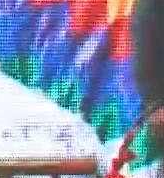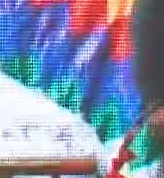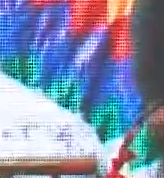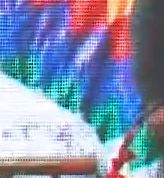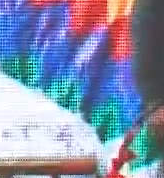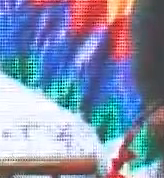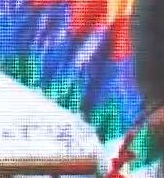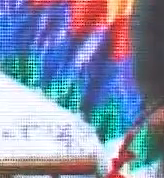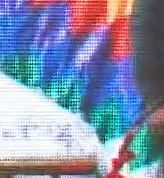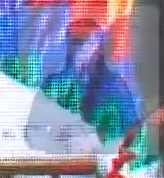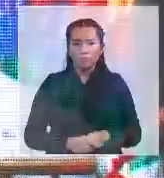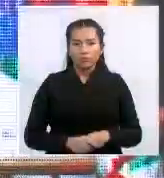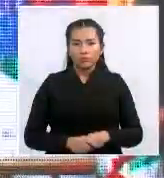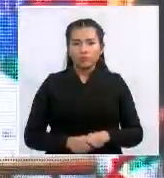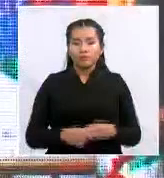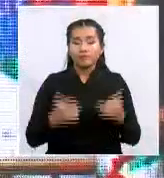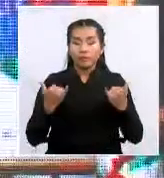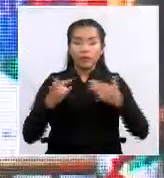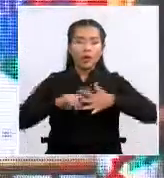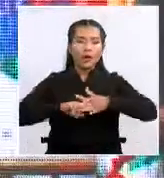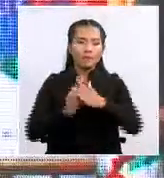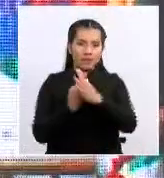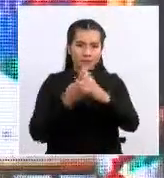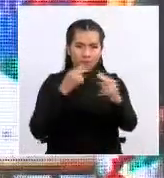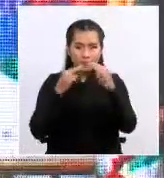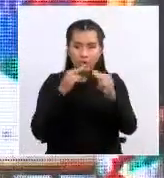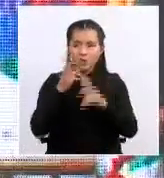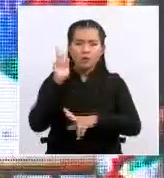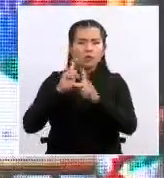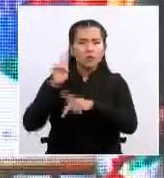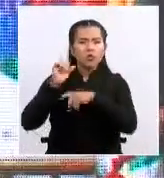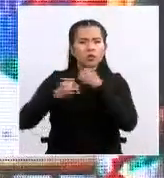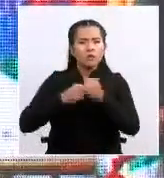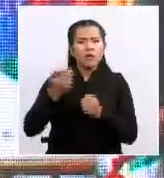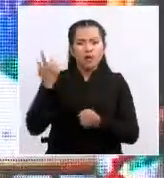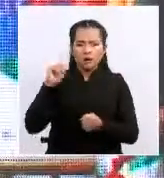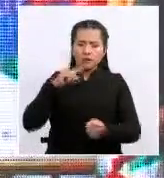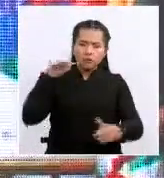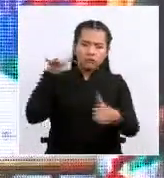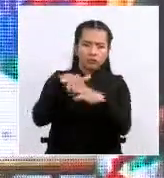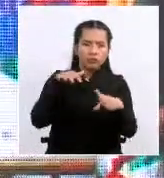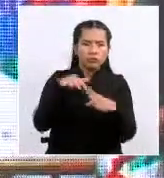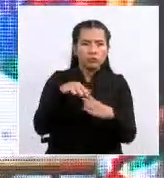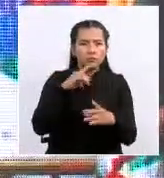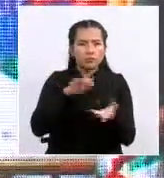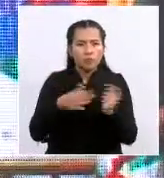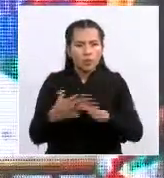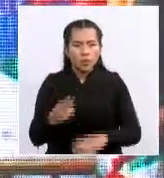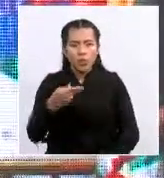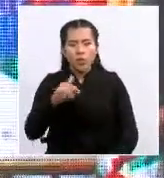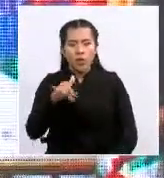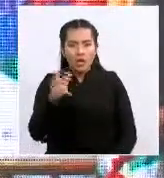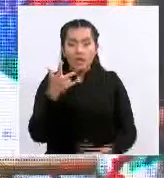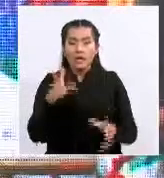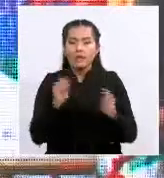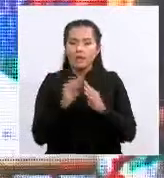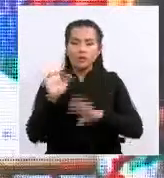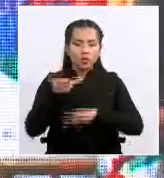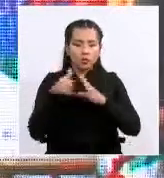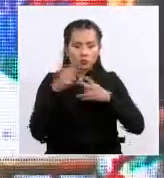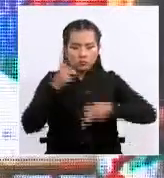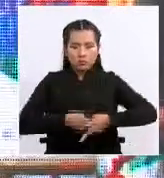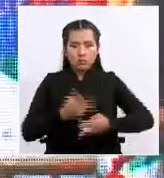Arrancamos esta jornada informativa, pues víctimas de la masacre de Guayani realizaron una vigilia en la audiencia de medidas cautelares de